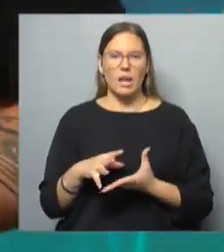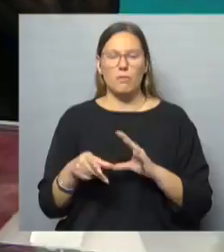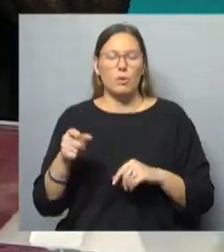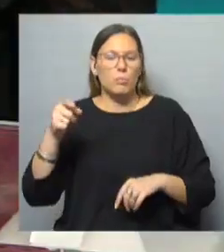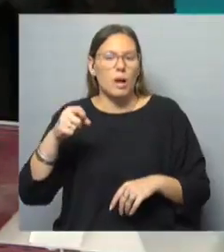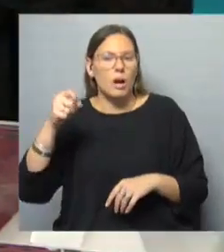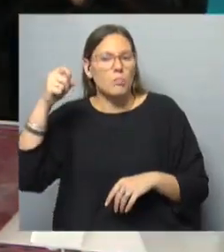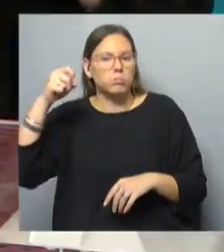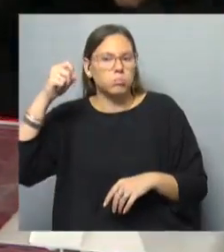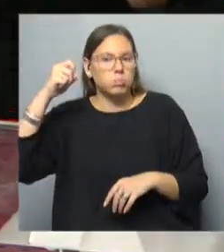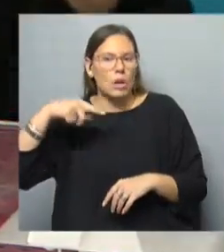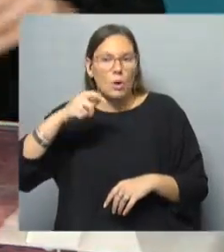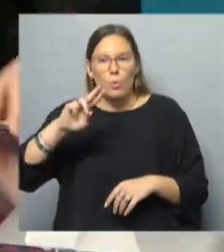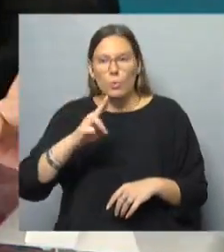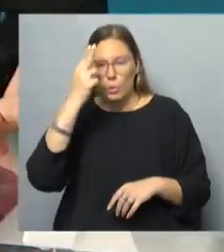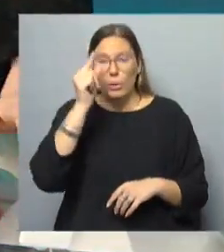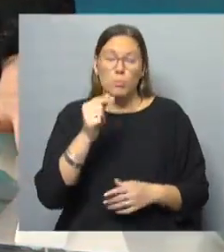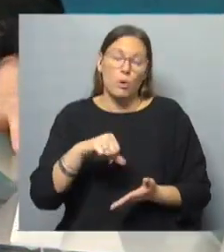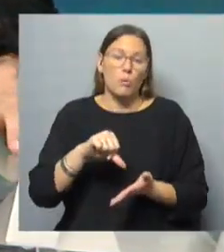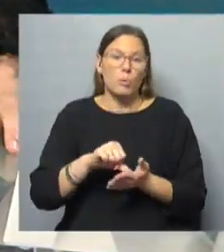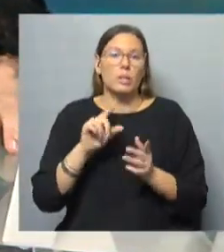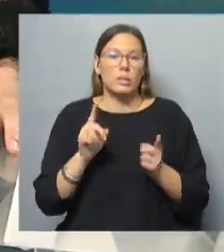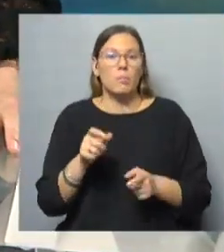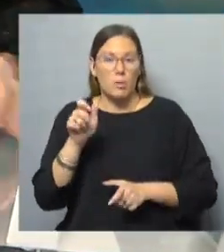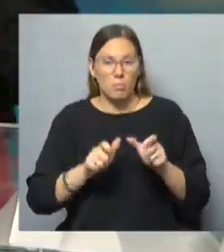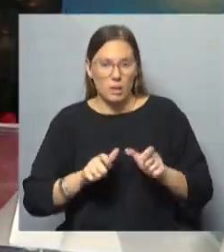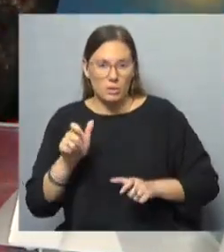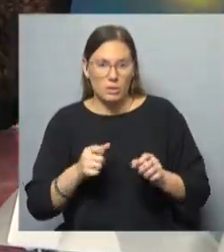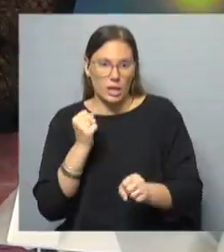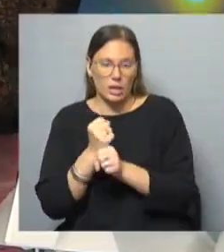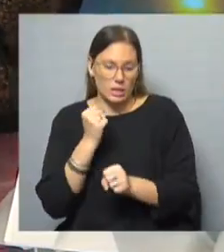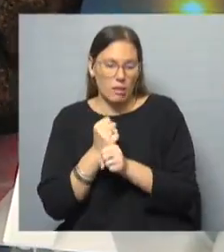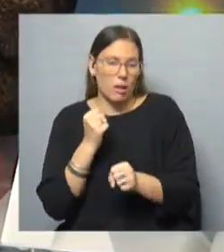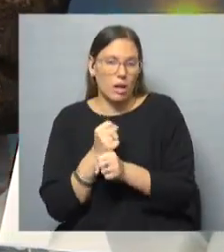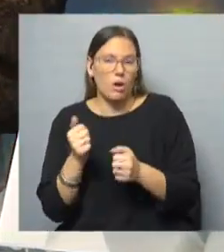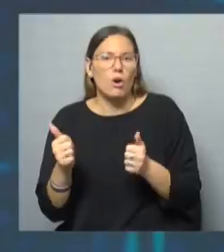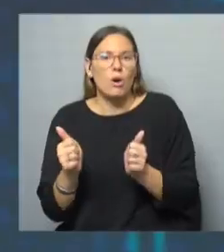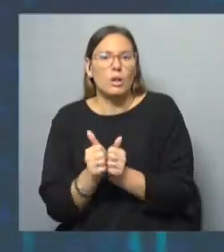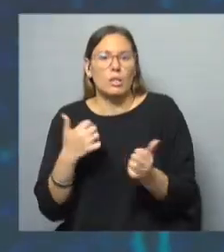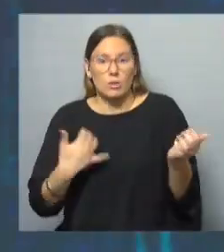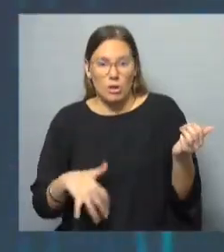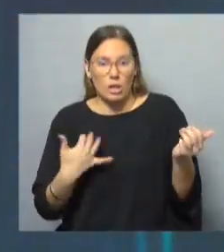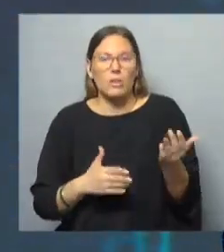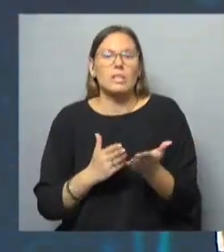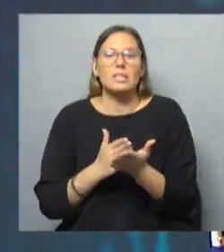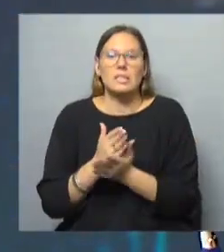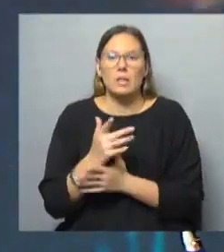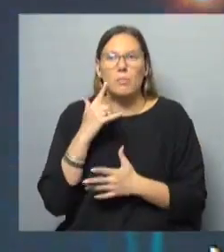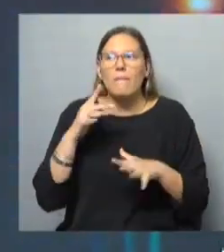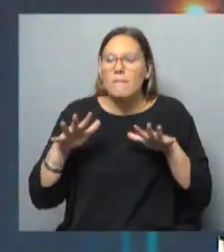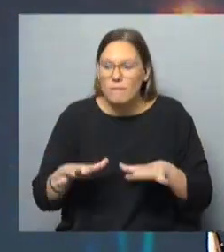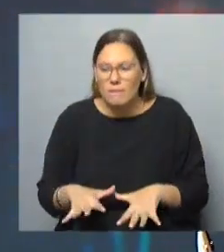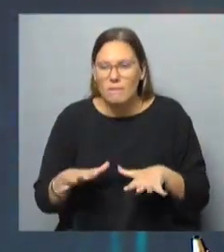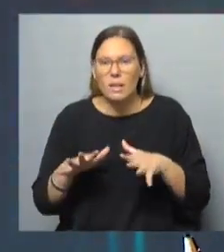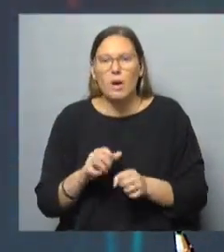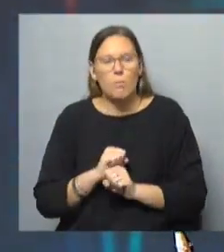con y un poco el país, ¿no? Sí, bueno, la gente que trabajó siempre con él y que tocó con él siempre han admirado como el